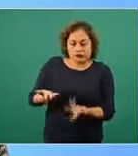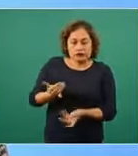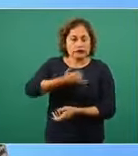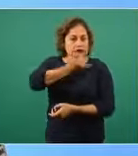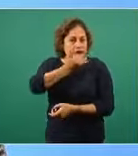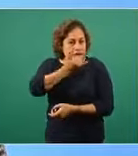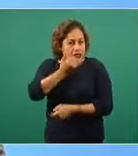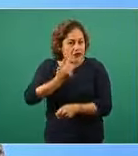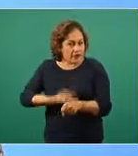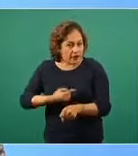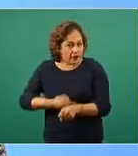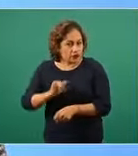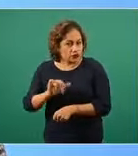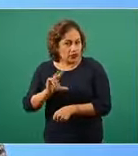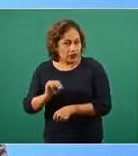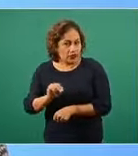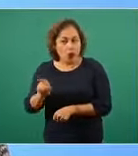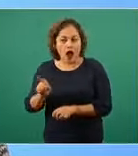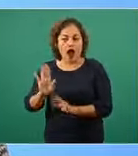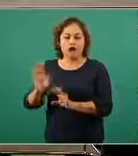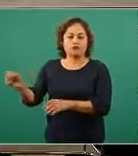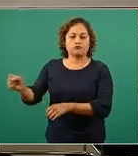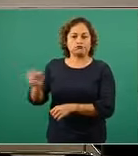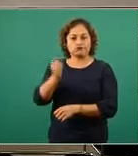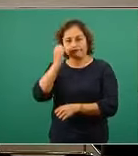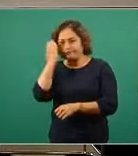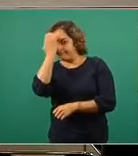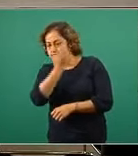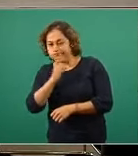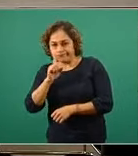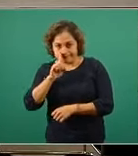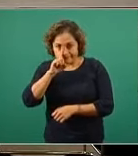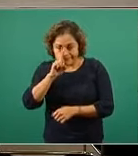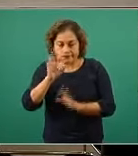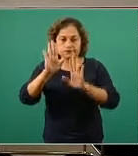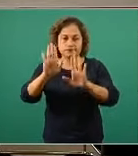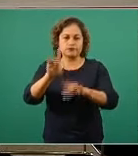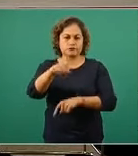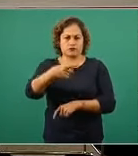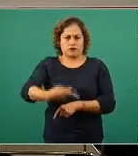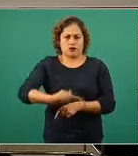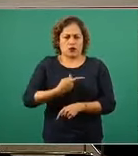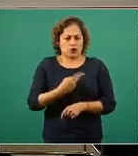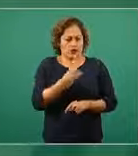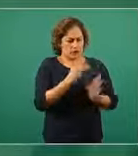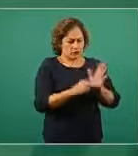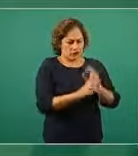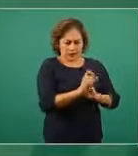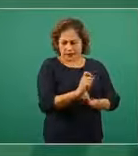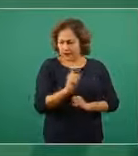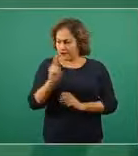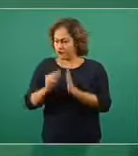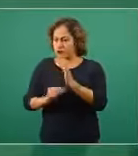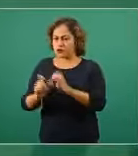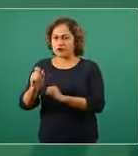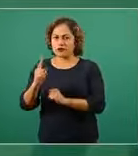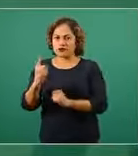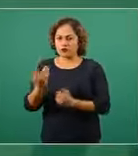pues se le realiza la prueba. ¿Cuál es la diferencia entre 2020 y 2021? Voy a repetir lo que